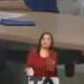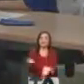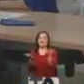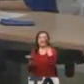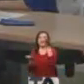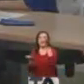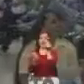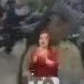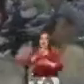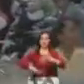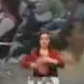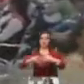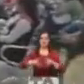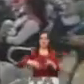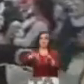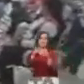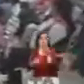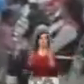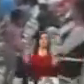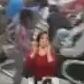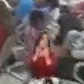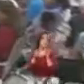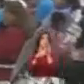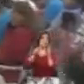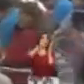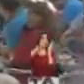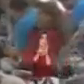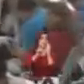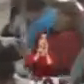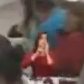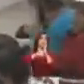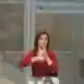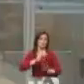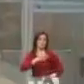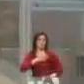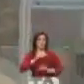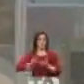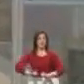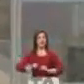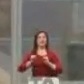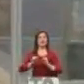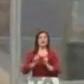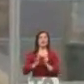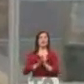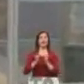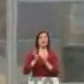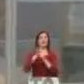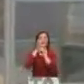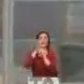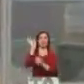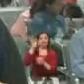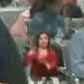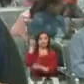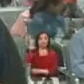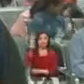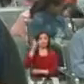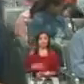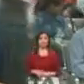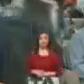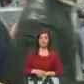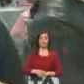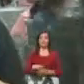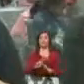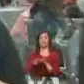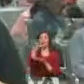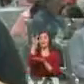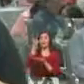horarios extendidos los que han permitido que más gente obtenga la cédula de identidad, requisito único para ejercer el voto. La semana del 13